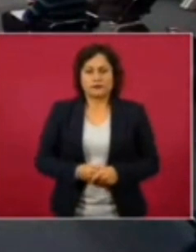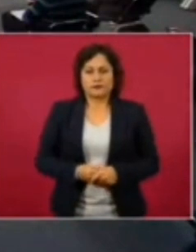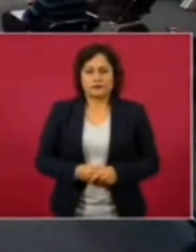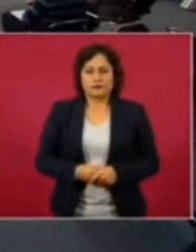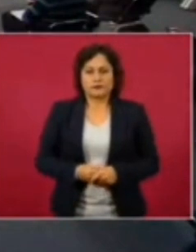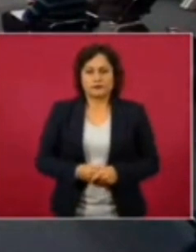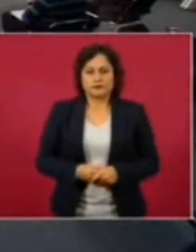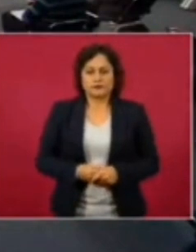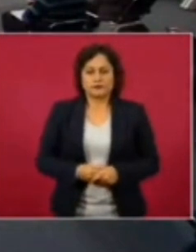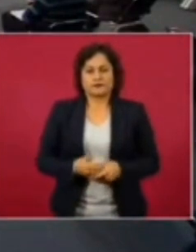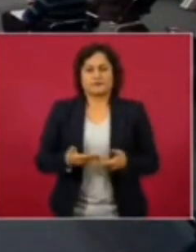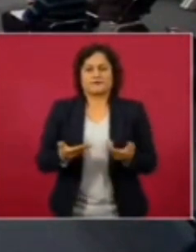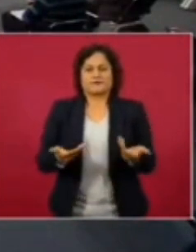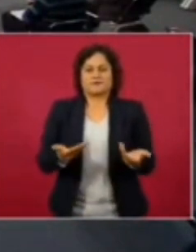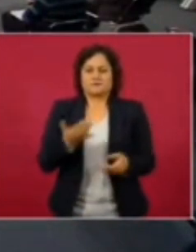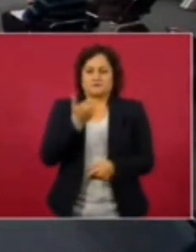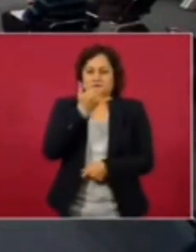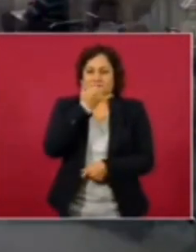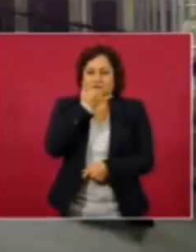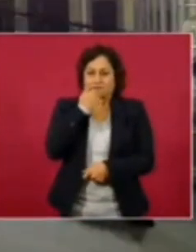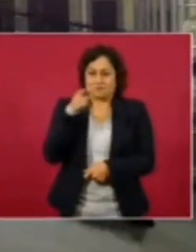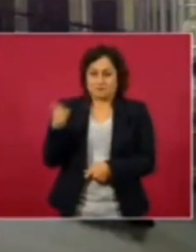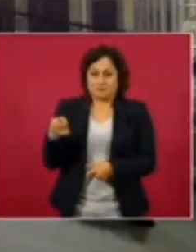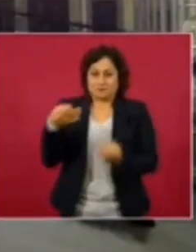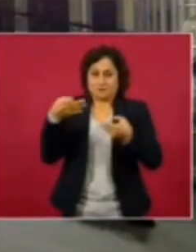entonces con qué autoridad moral